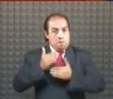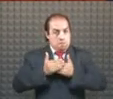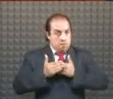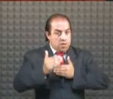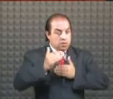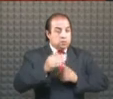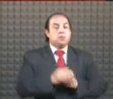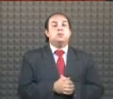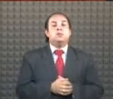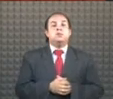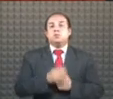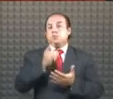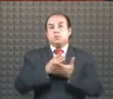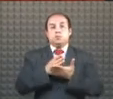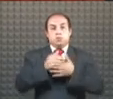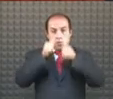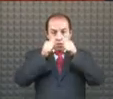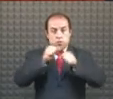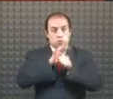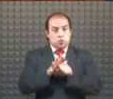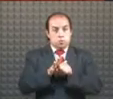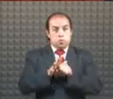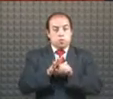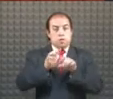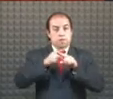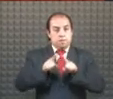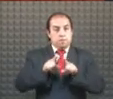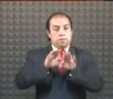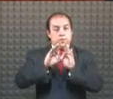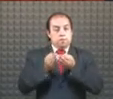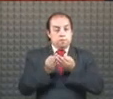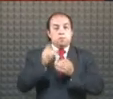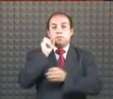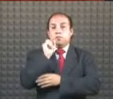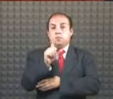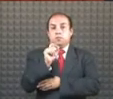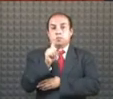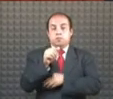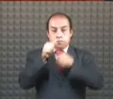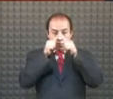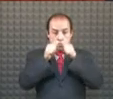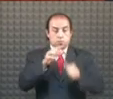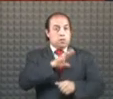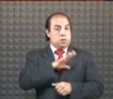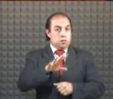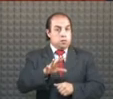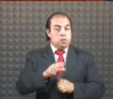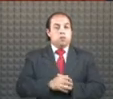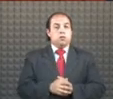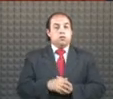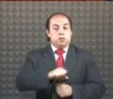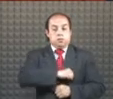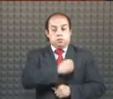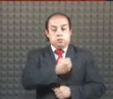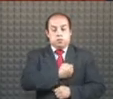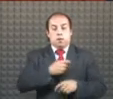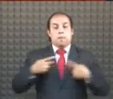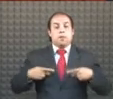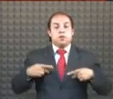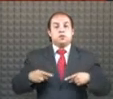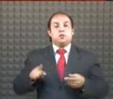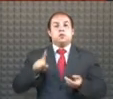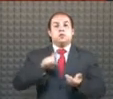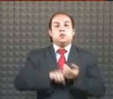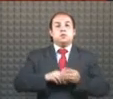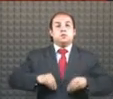solamente la atención del COVID de una manera distinta, sino también pues la atención general de la salud de los habitantes de